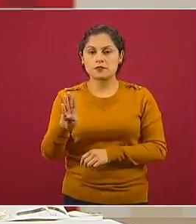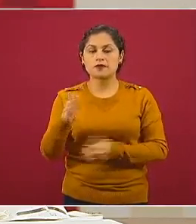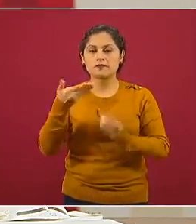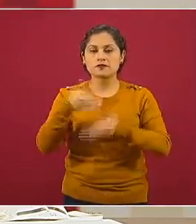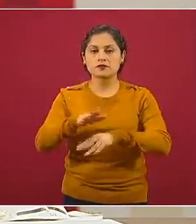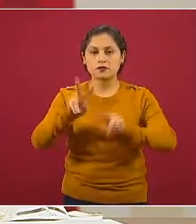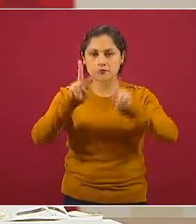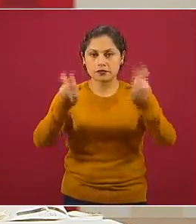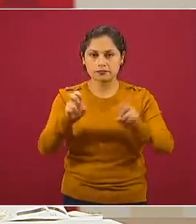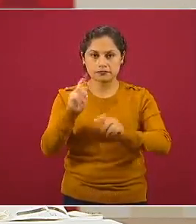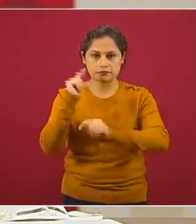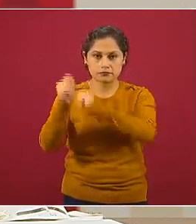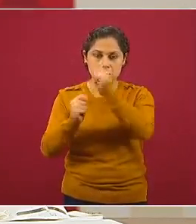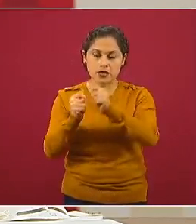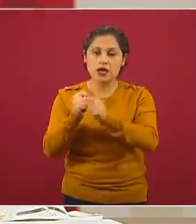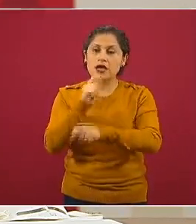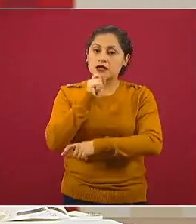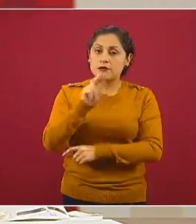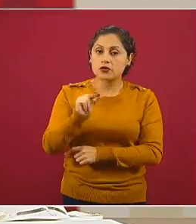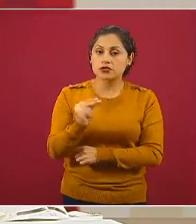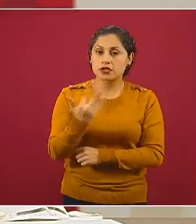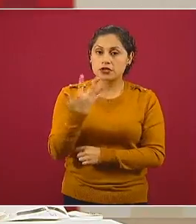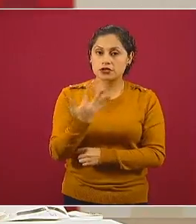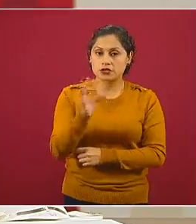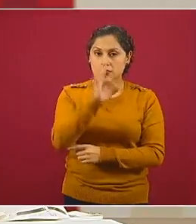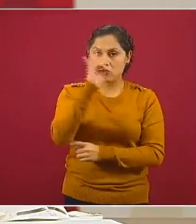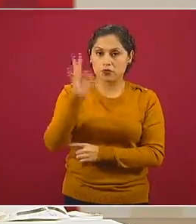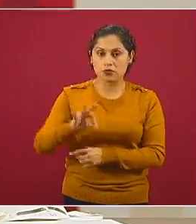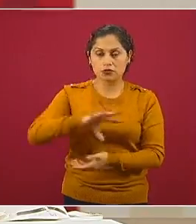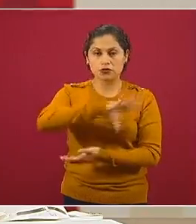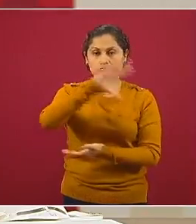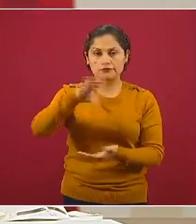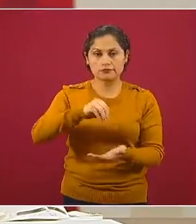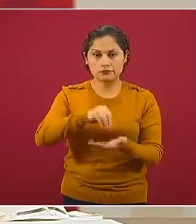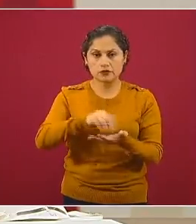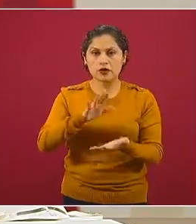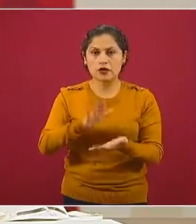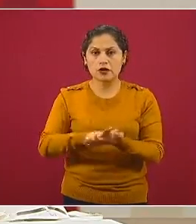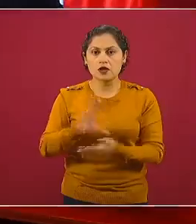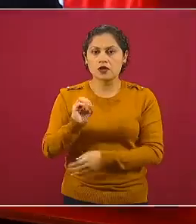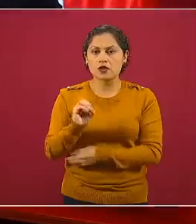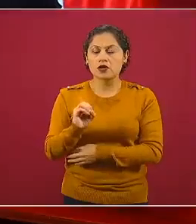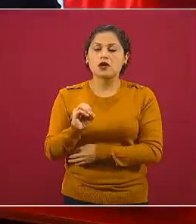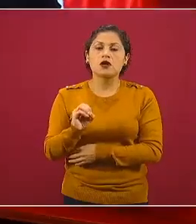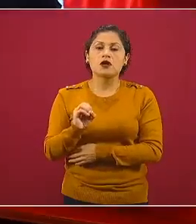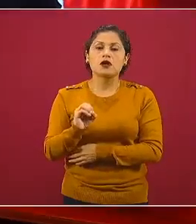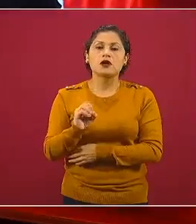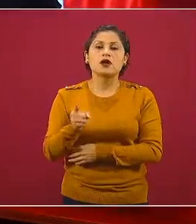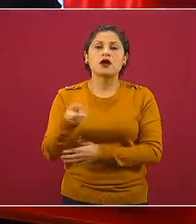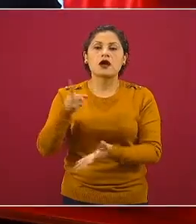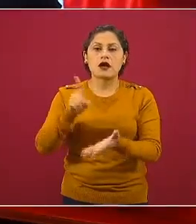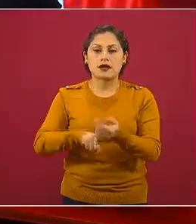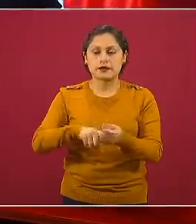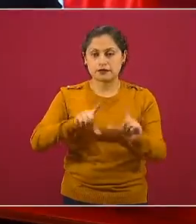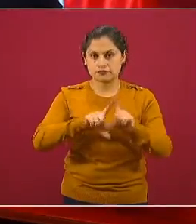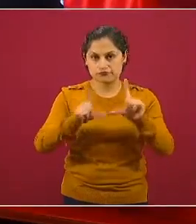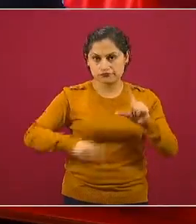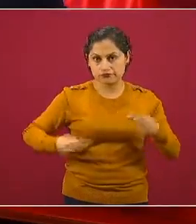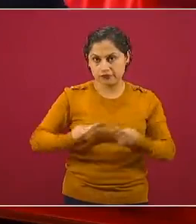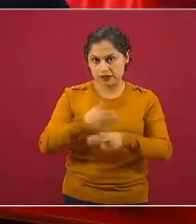el 85% del total del turismo de internación con pernocta que se interna al territorio